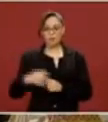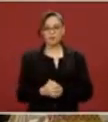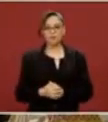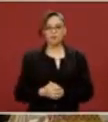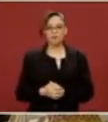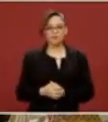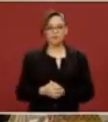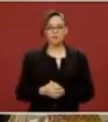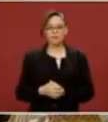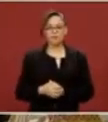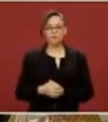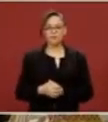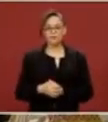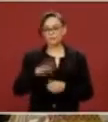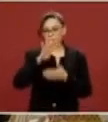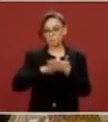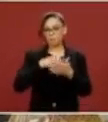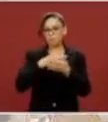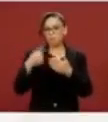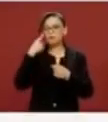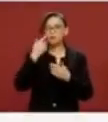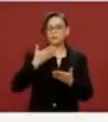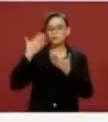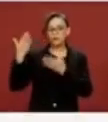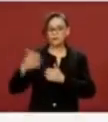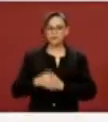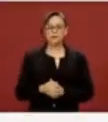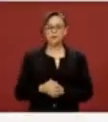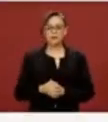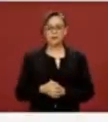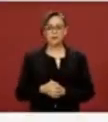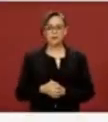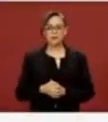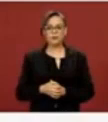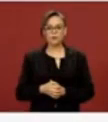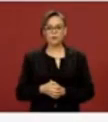representación de la cantidad de casos que se presentan cada día.